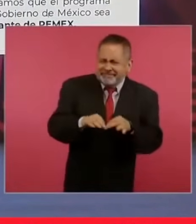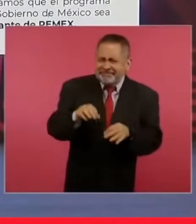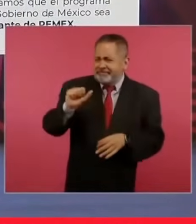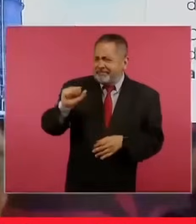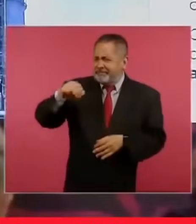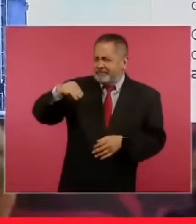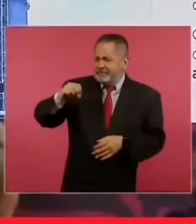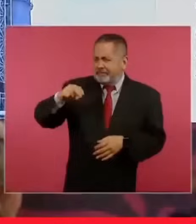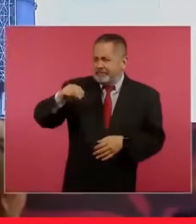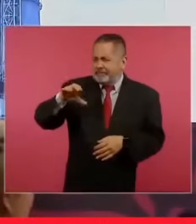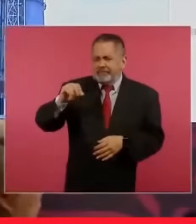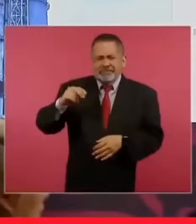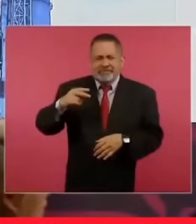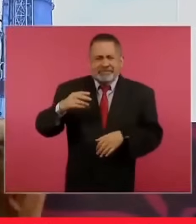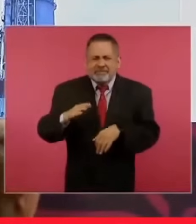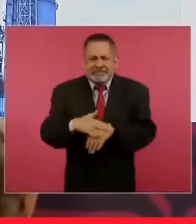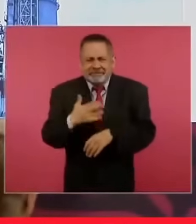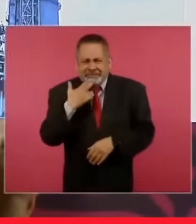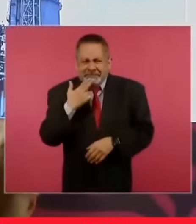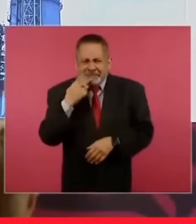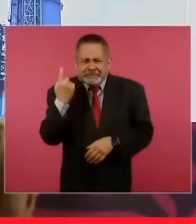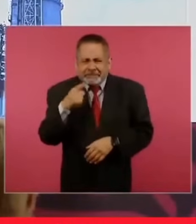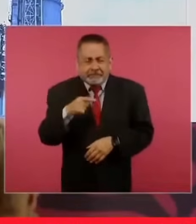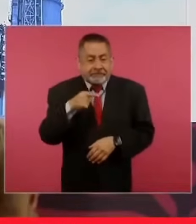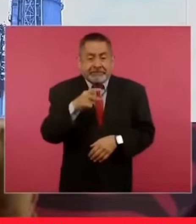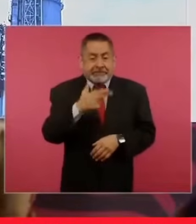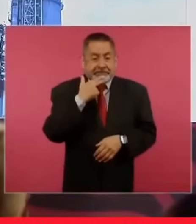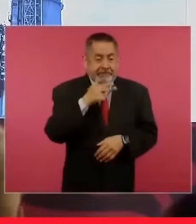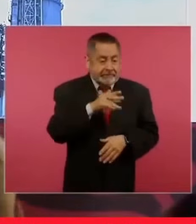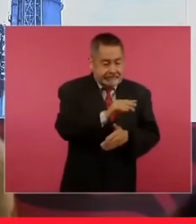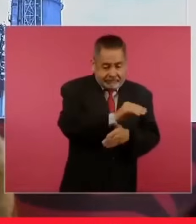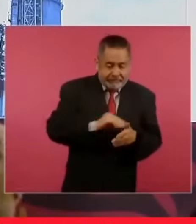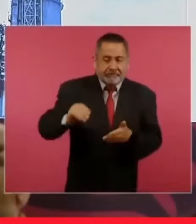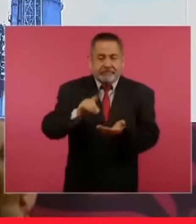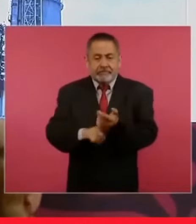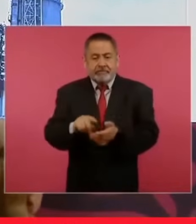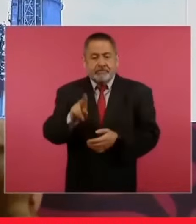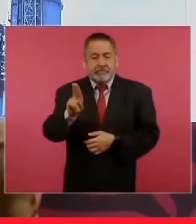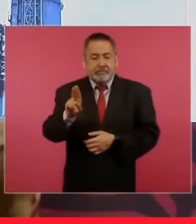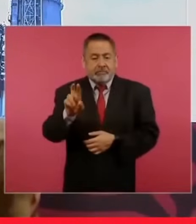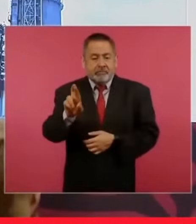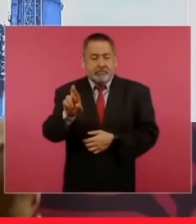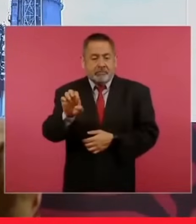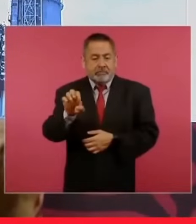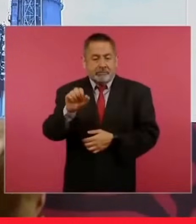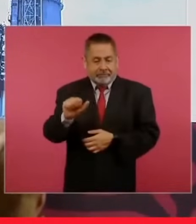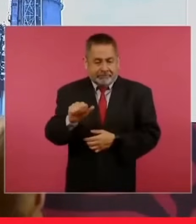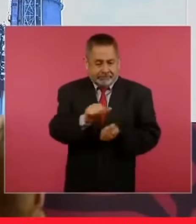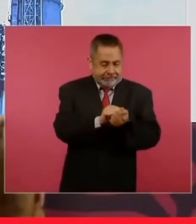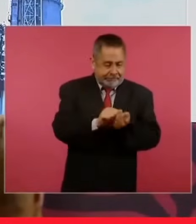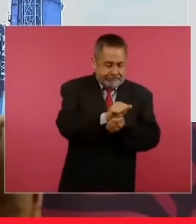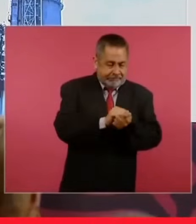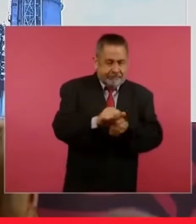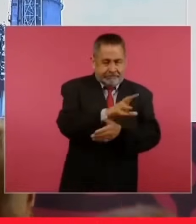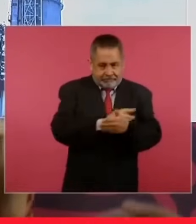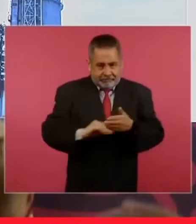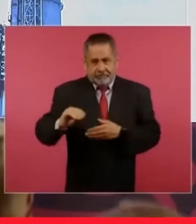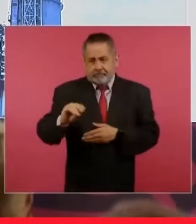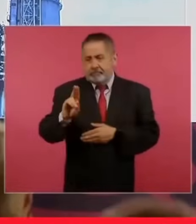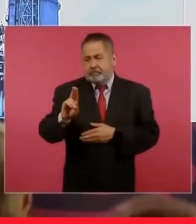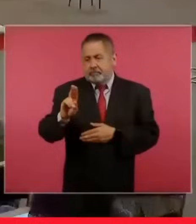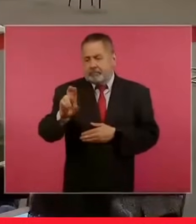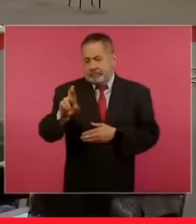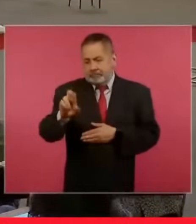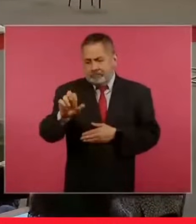el amoníaco es materia prima para producir urea y también se usa como fertilizante